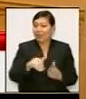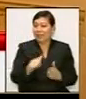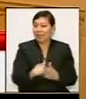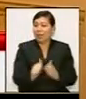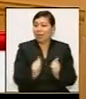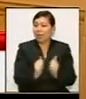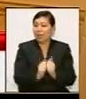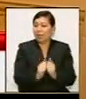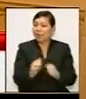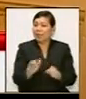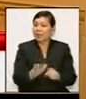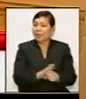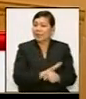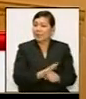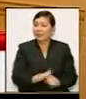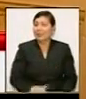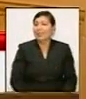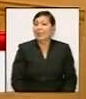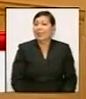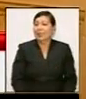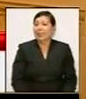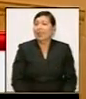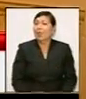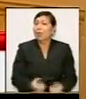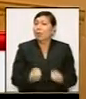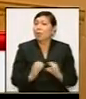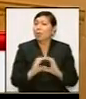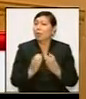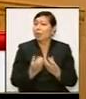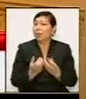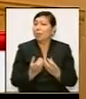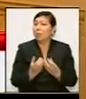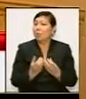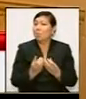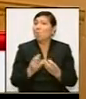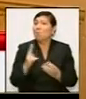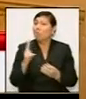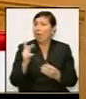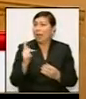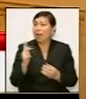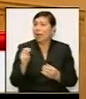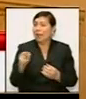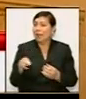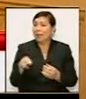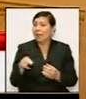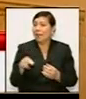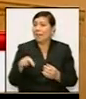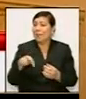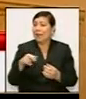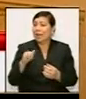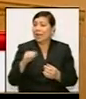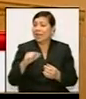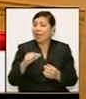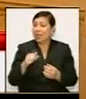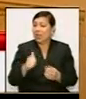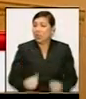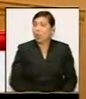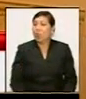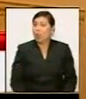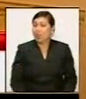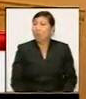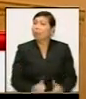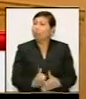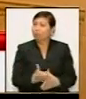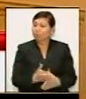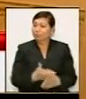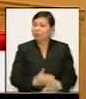con eficiencia, como lo hizo después con Valentín Paniagua, en una etapa más cercana, por cierto, en la que